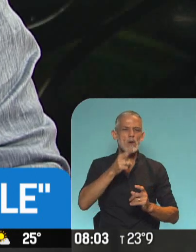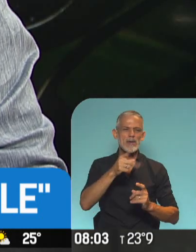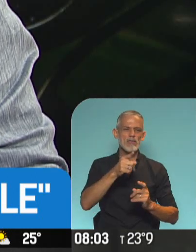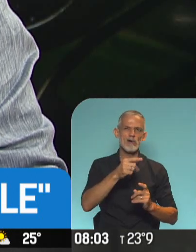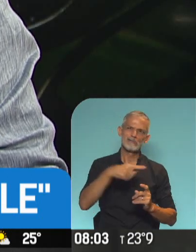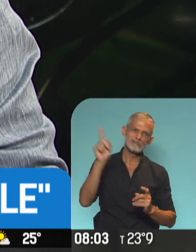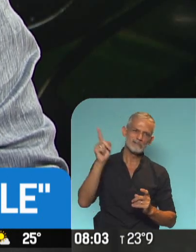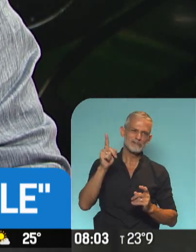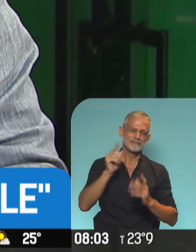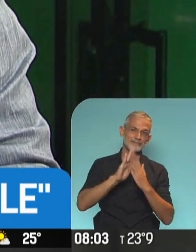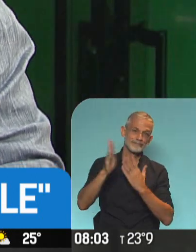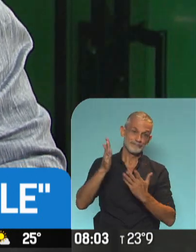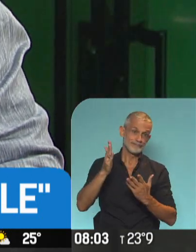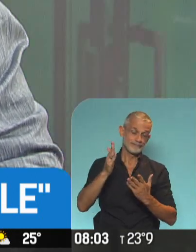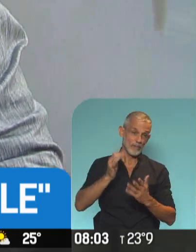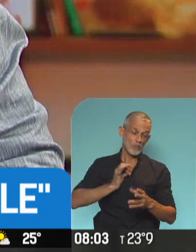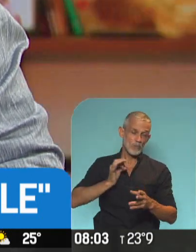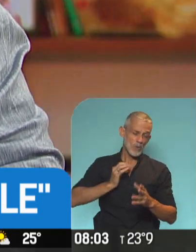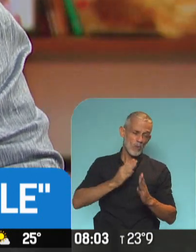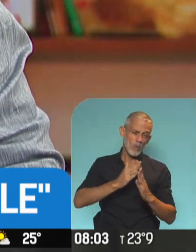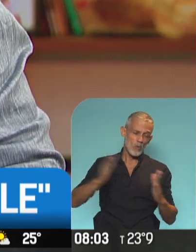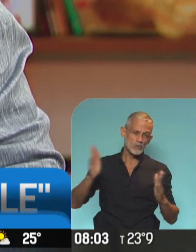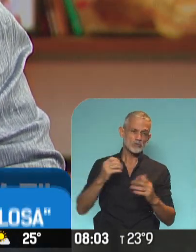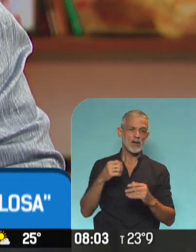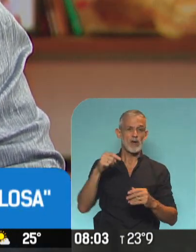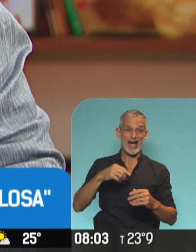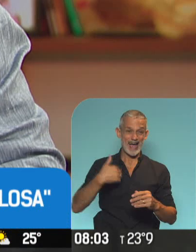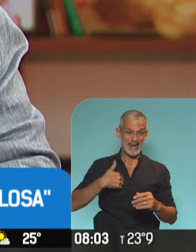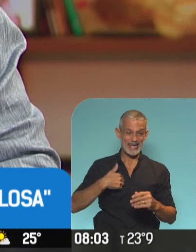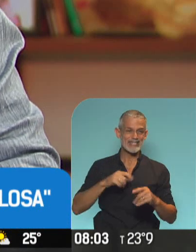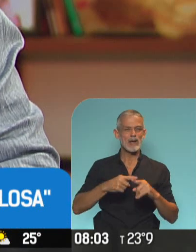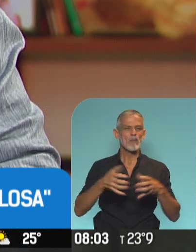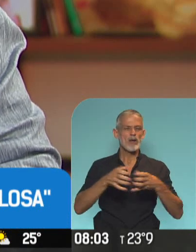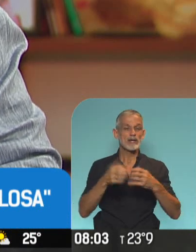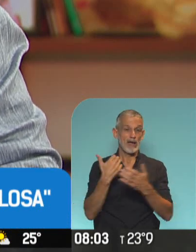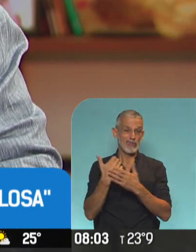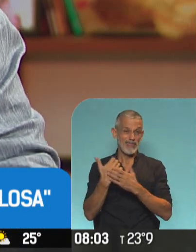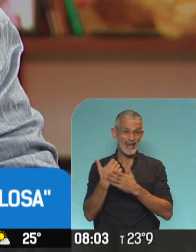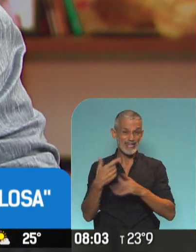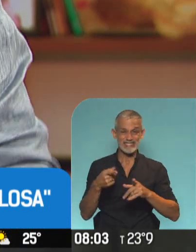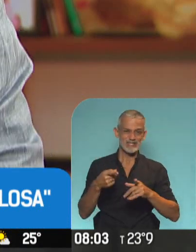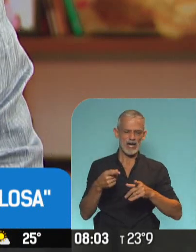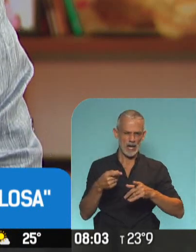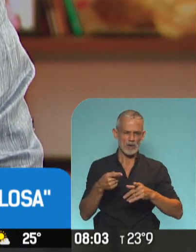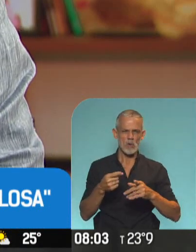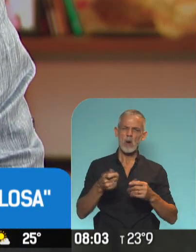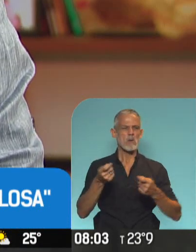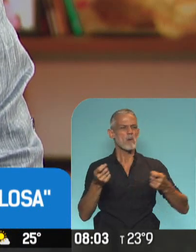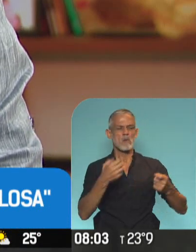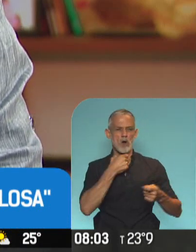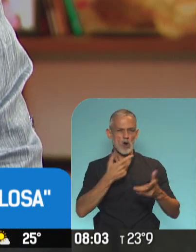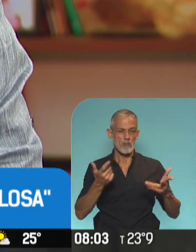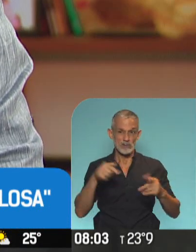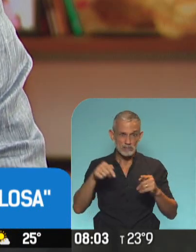que facilitó fue que durante muchos años la derecha en la República Argentina hizo lo que quiso con el país. Y ahora quieren reeditar exactamente lo